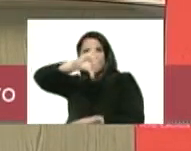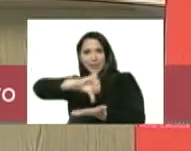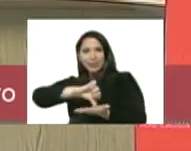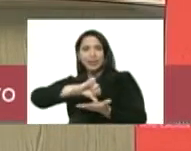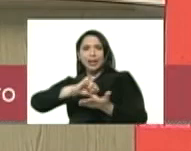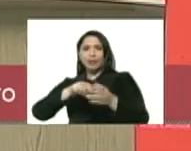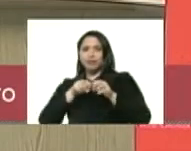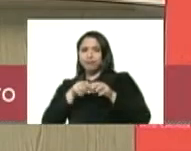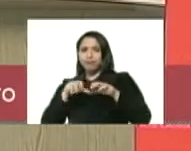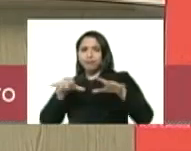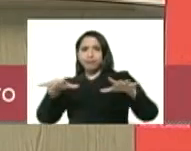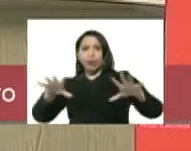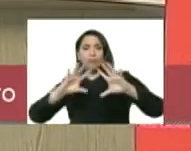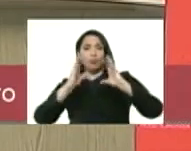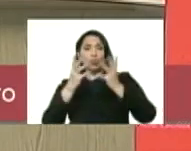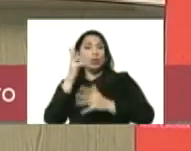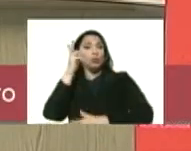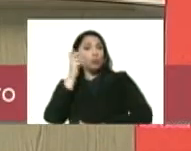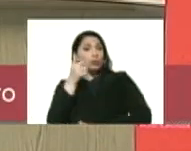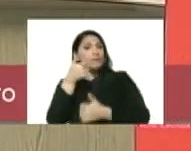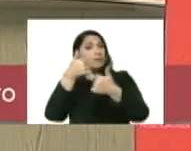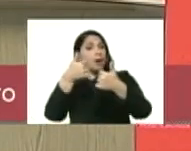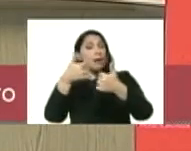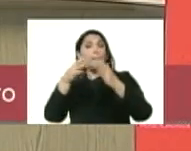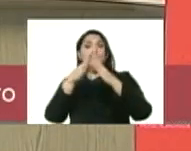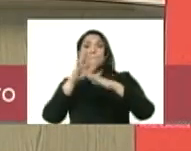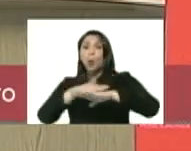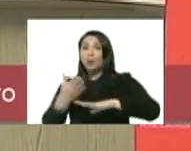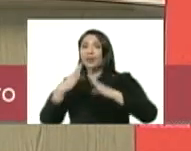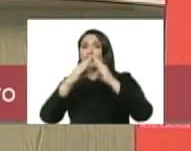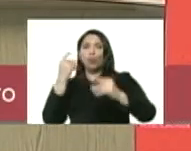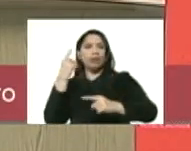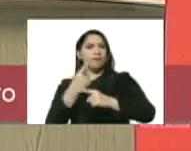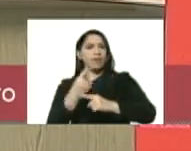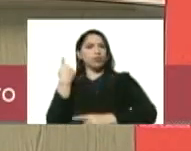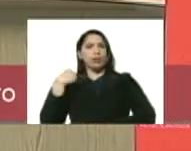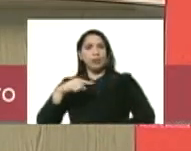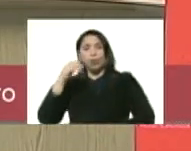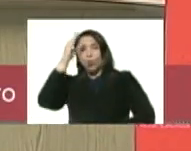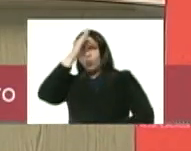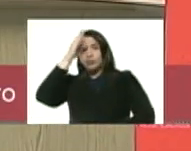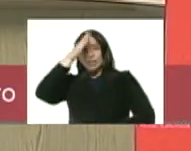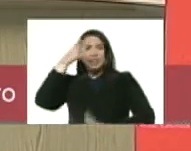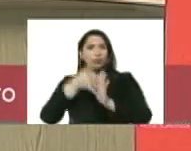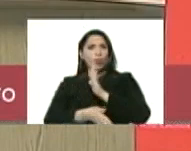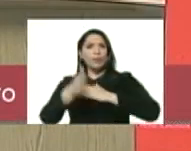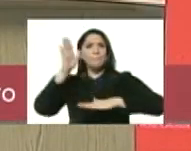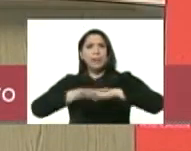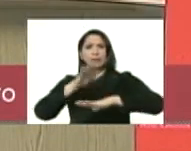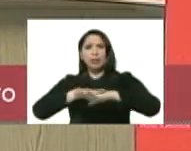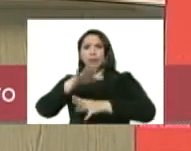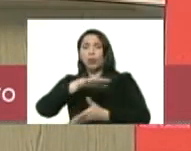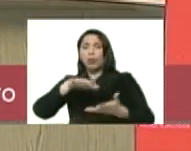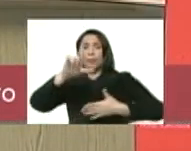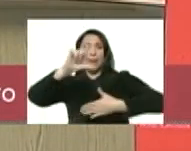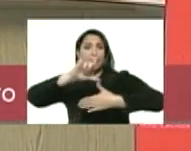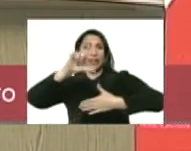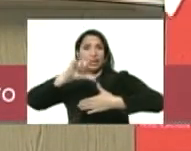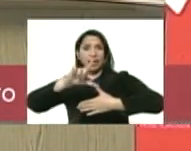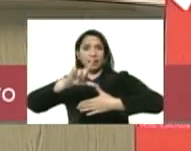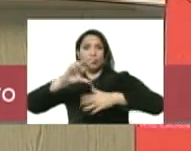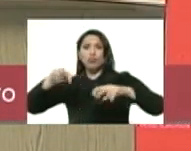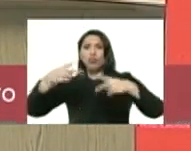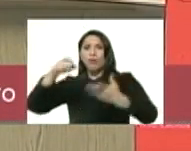mundo. Escúchese bien, porque todos debemos tener conciencia de esta situación. América Latina, el